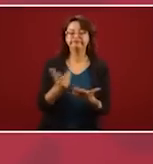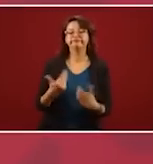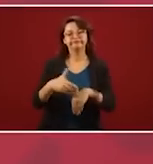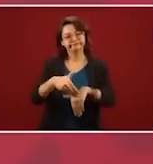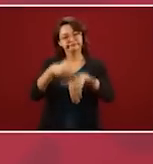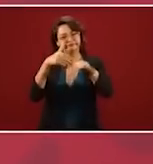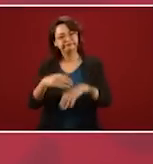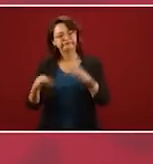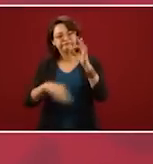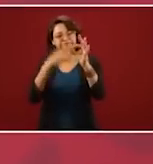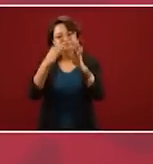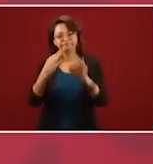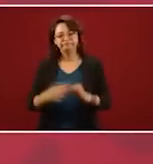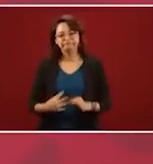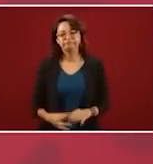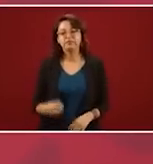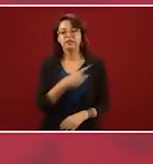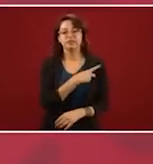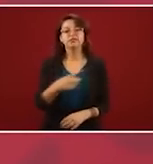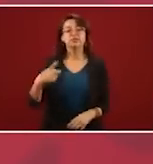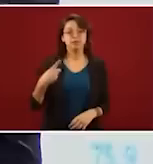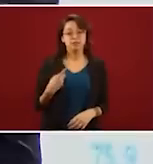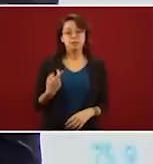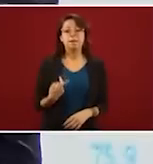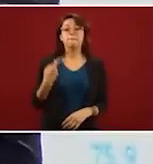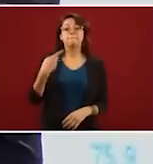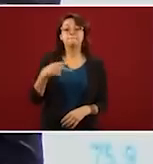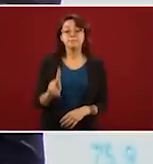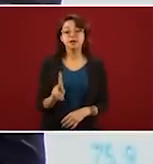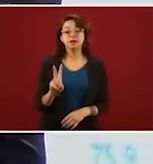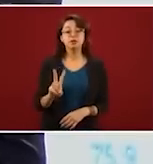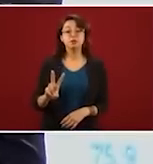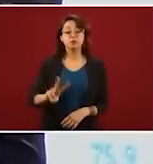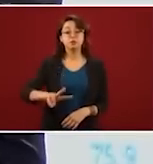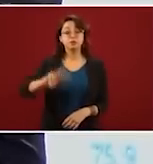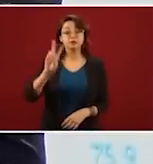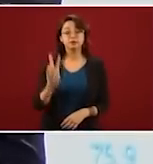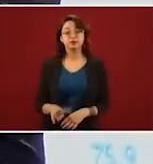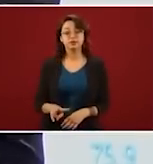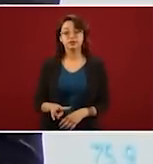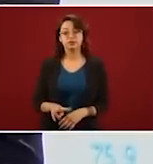van a aplicar, pero realmente